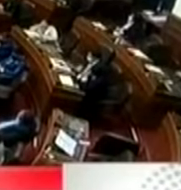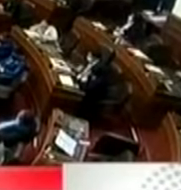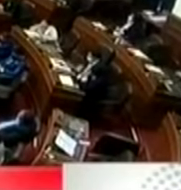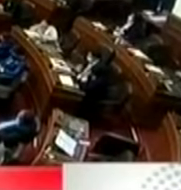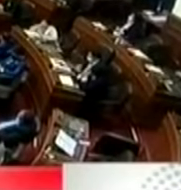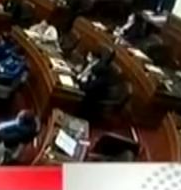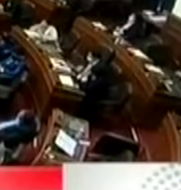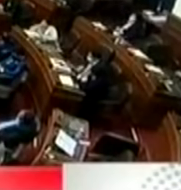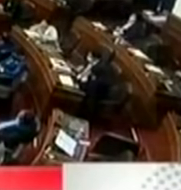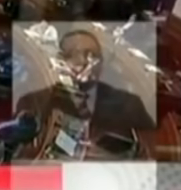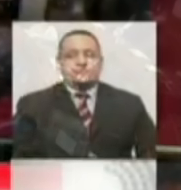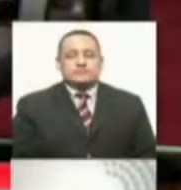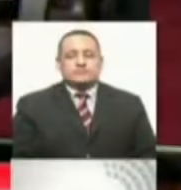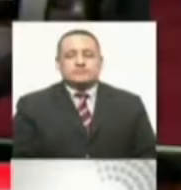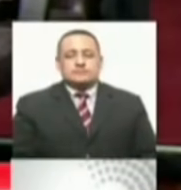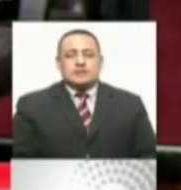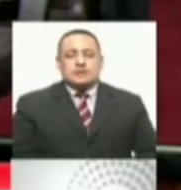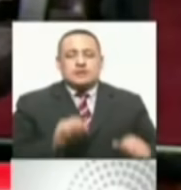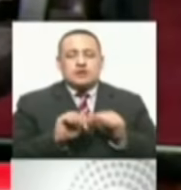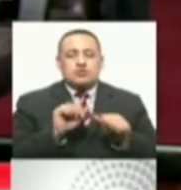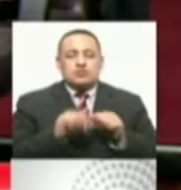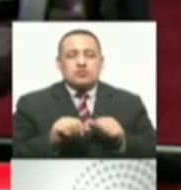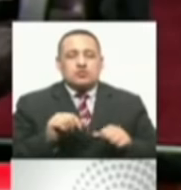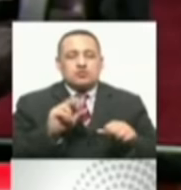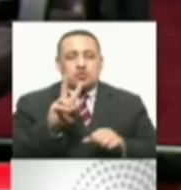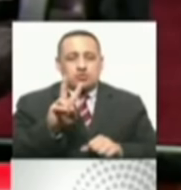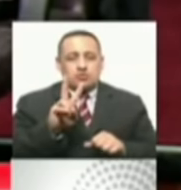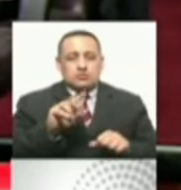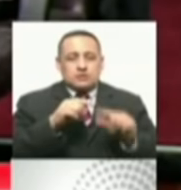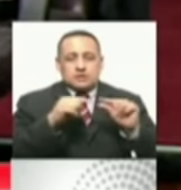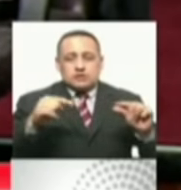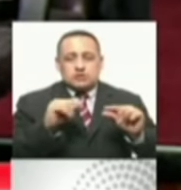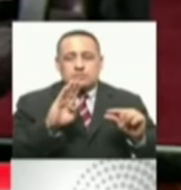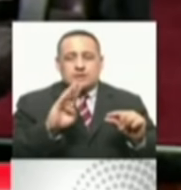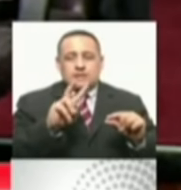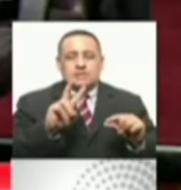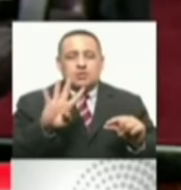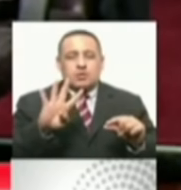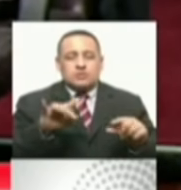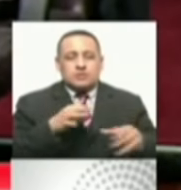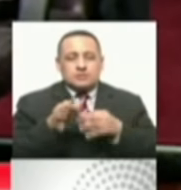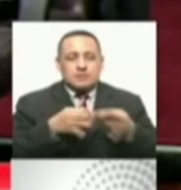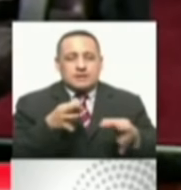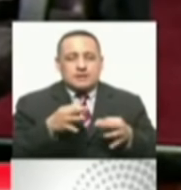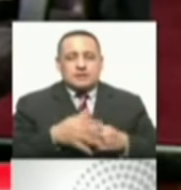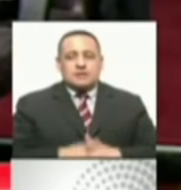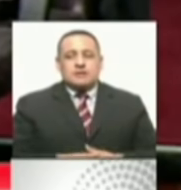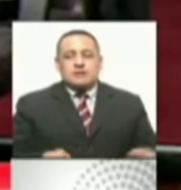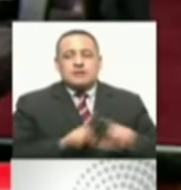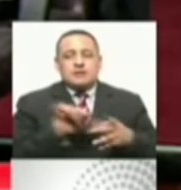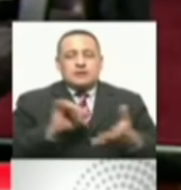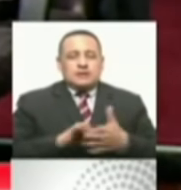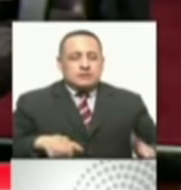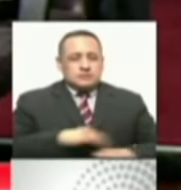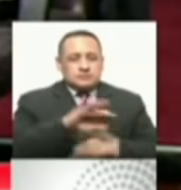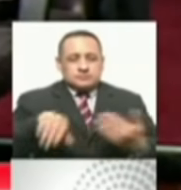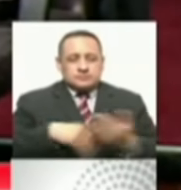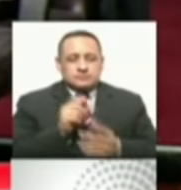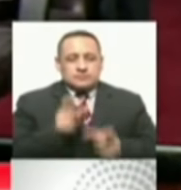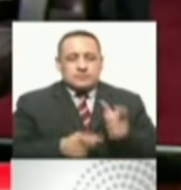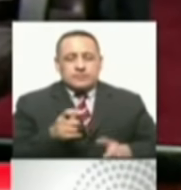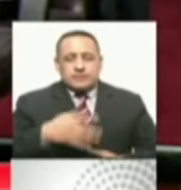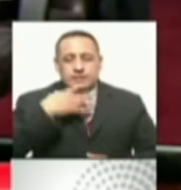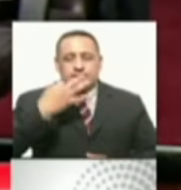verdad, de cómo se obligaba, inclusive se practicaba la tortura para que ciudadanos tengan